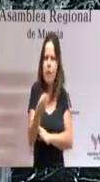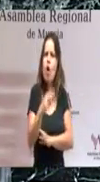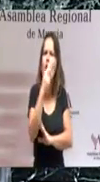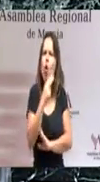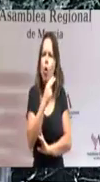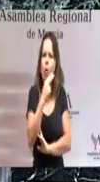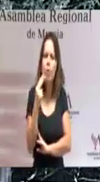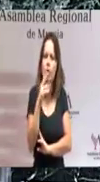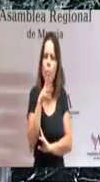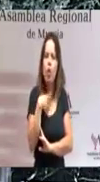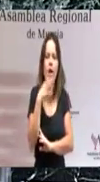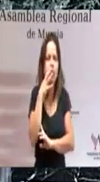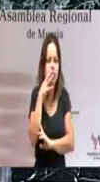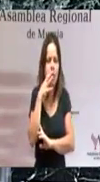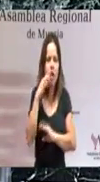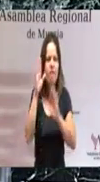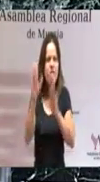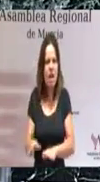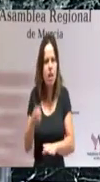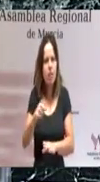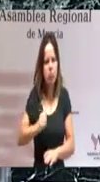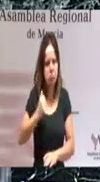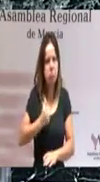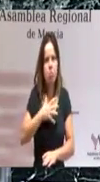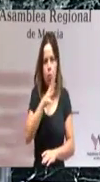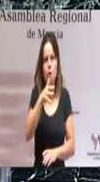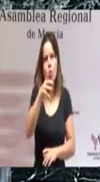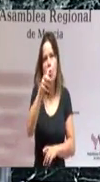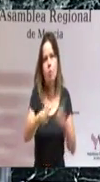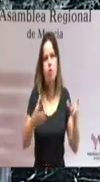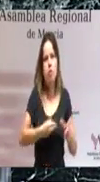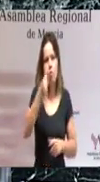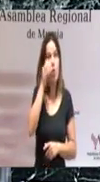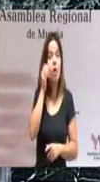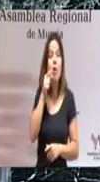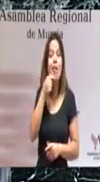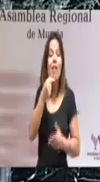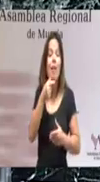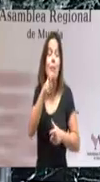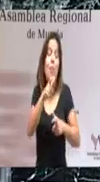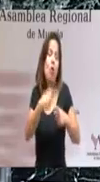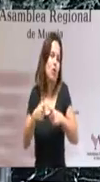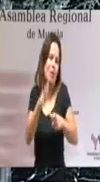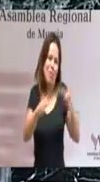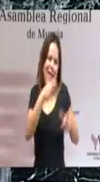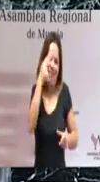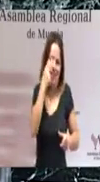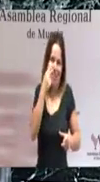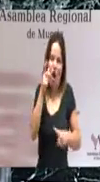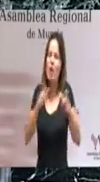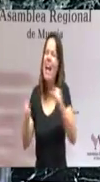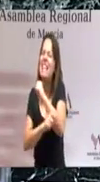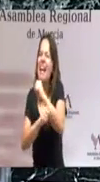comprometido con la rigurosidad y provechoso para los murcianos, porque ha hablado de lo que interesa a la gente, no de lo que interesa a la